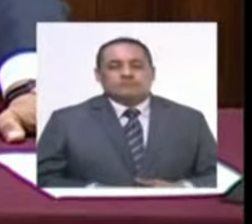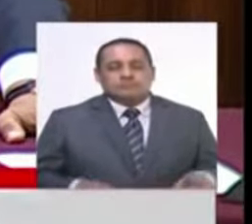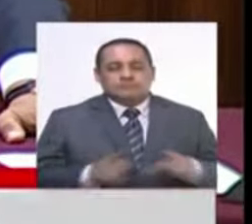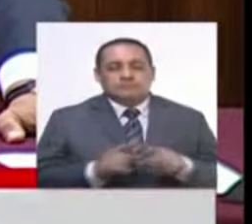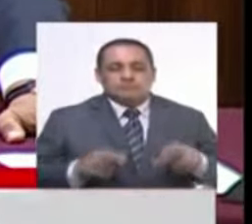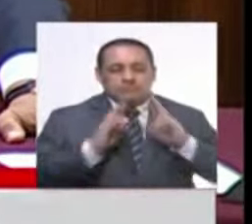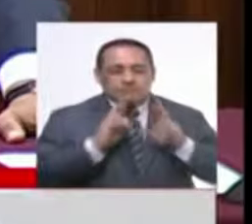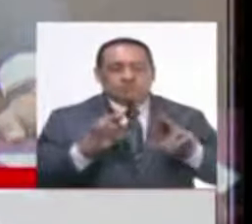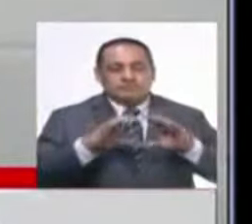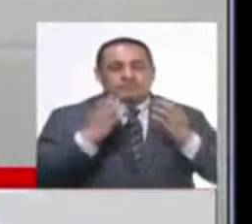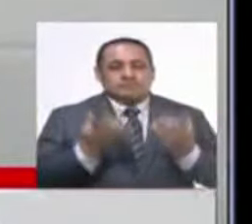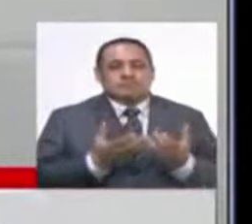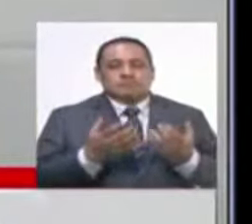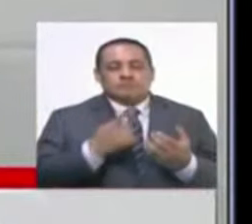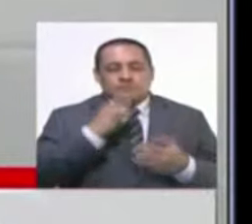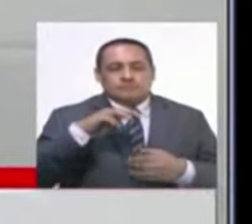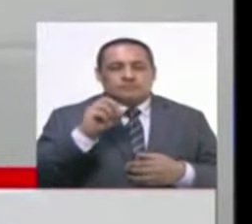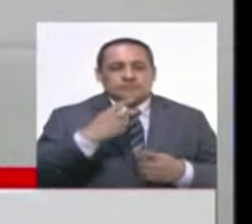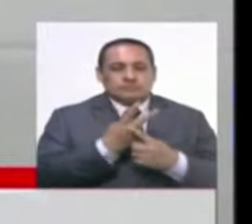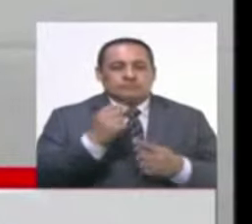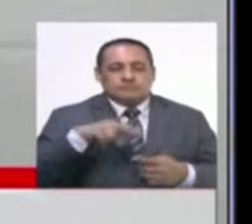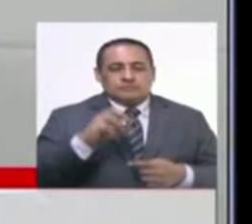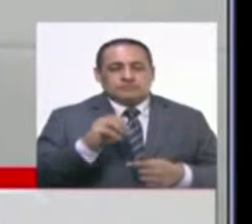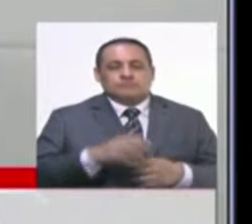respondiéndole a la congresista Moyano,